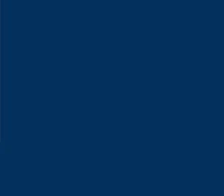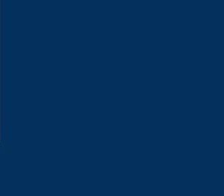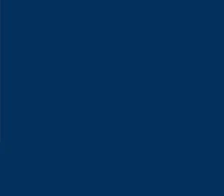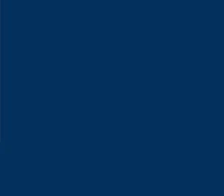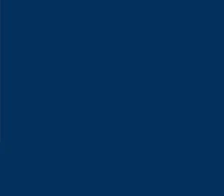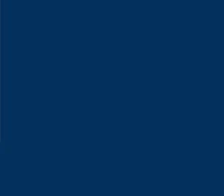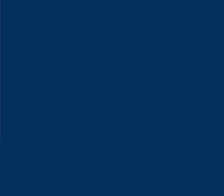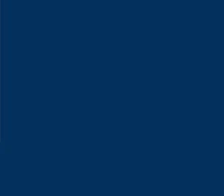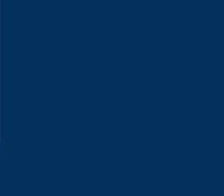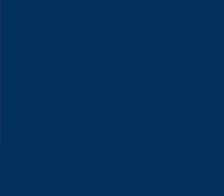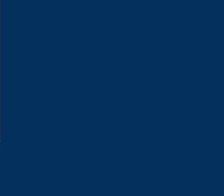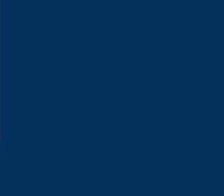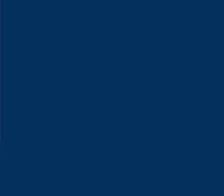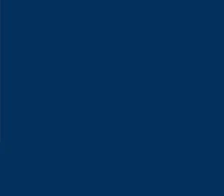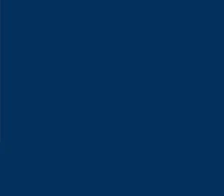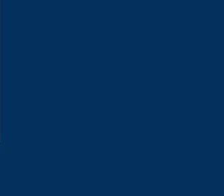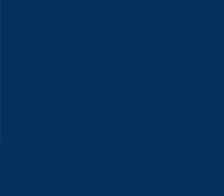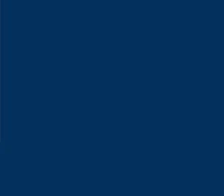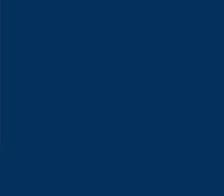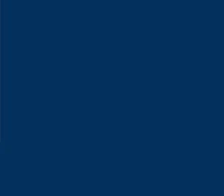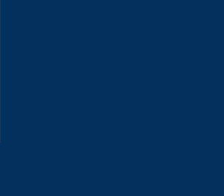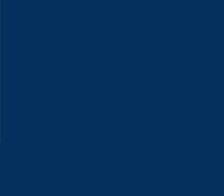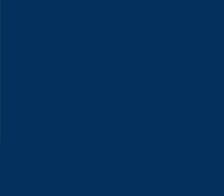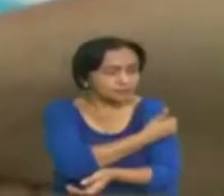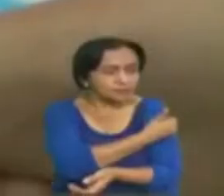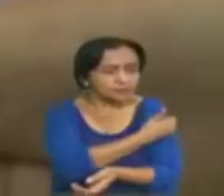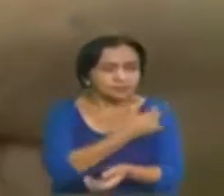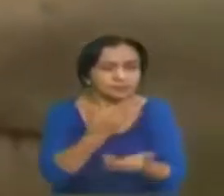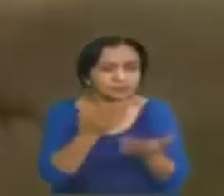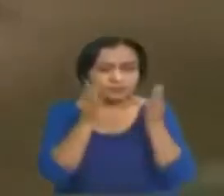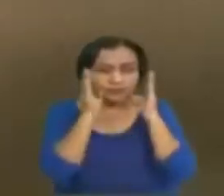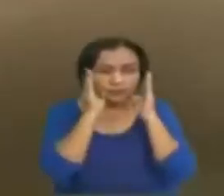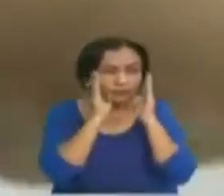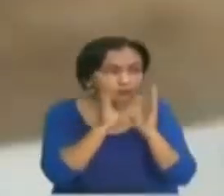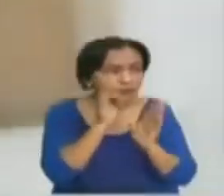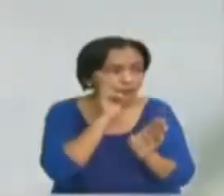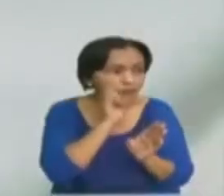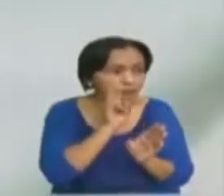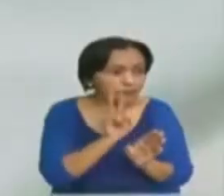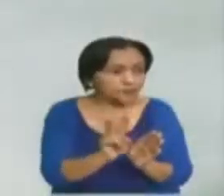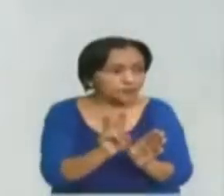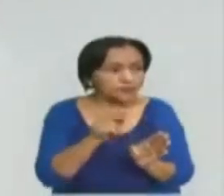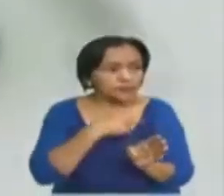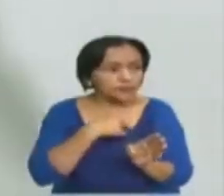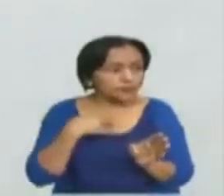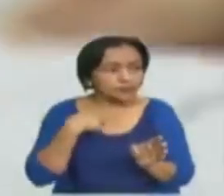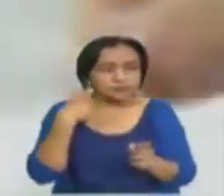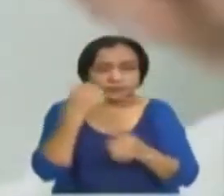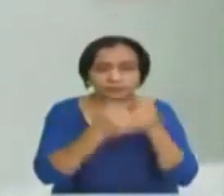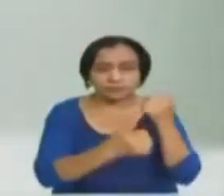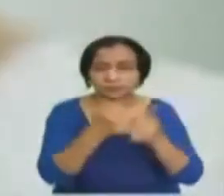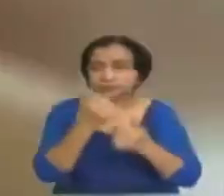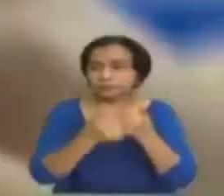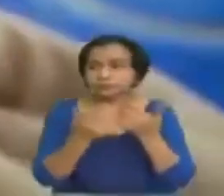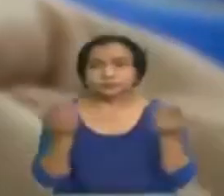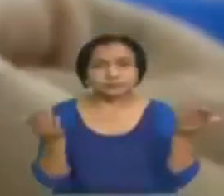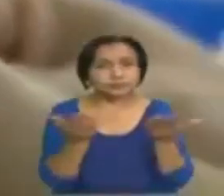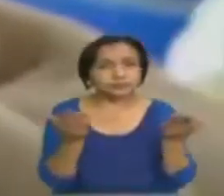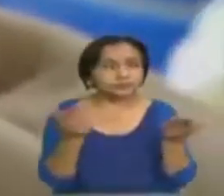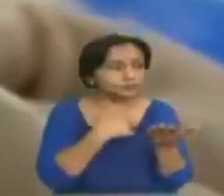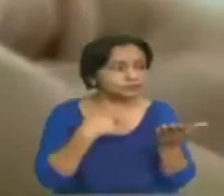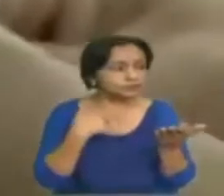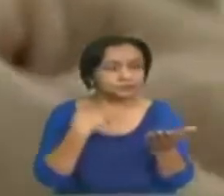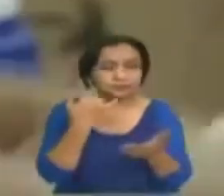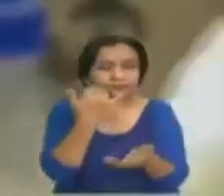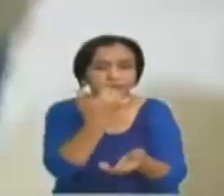San Pedro, a las 11, primera dosis. Es el cronograma de trabajo de protección de